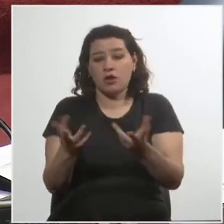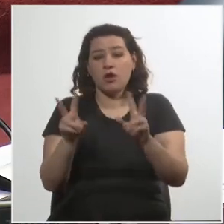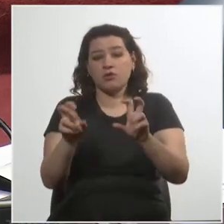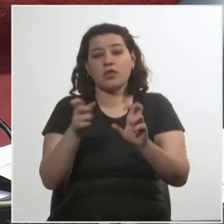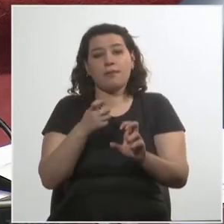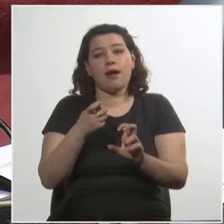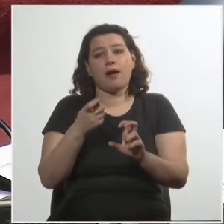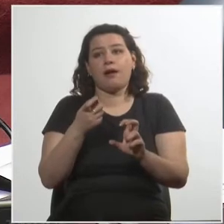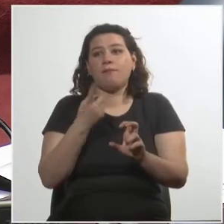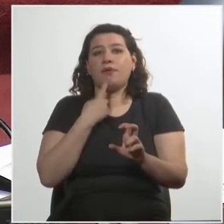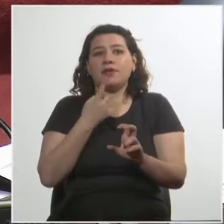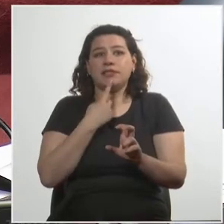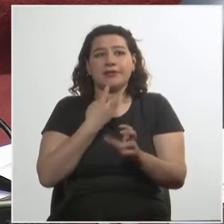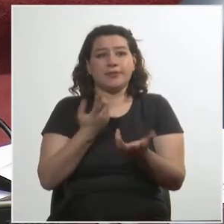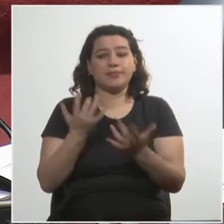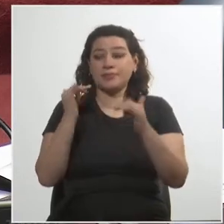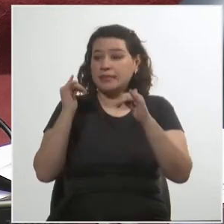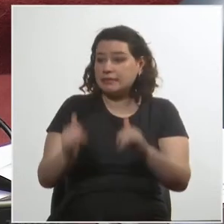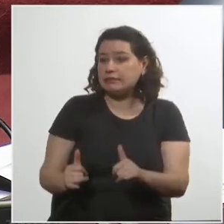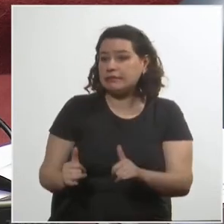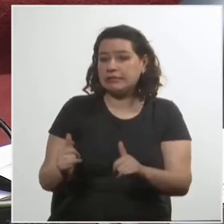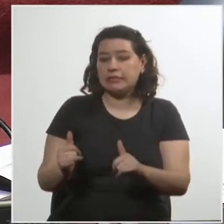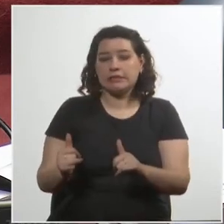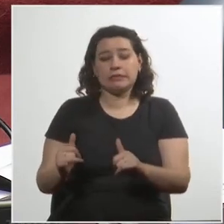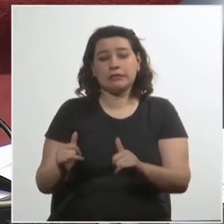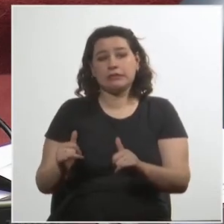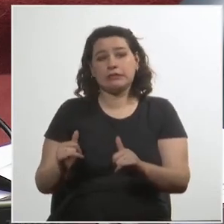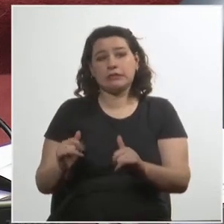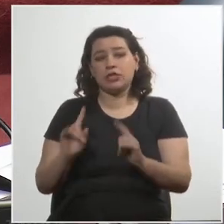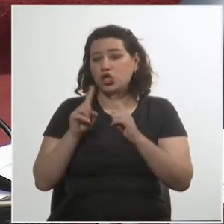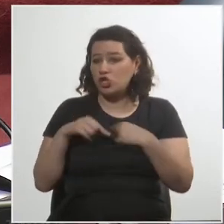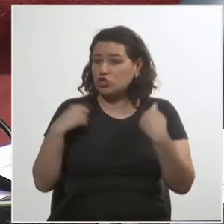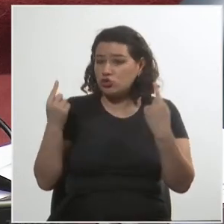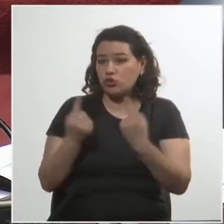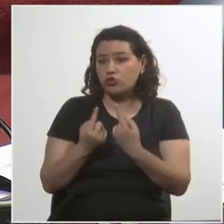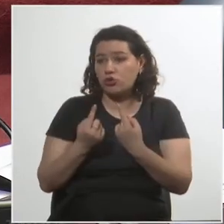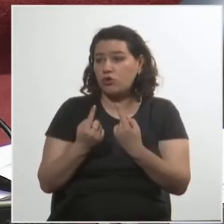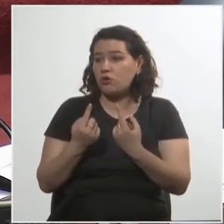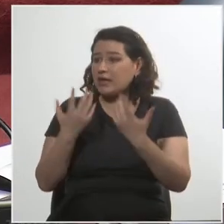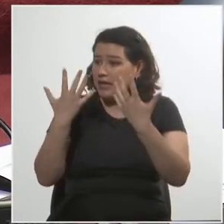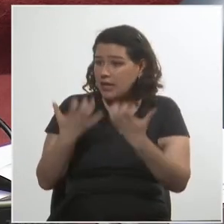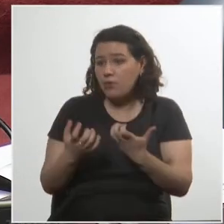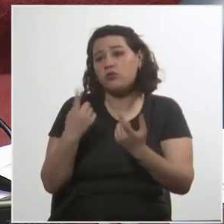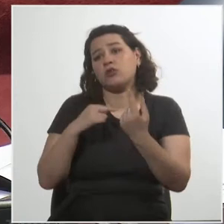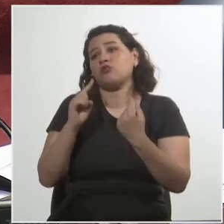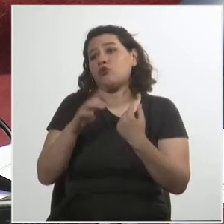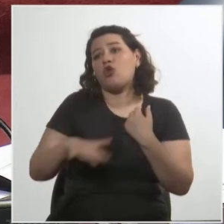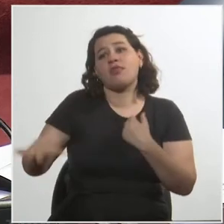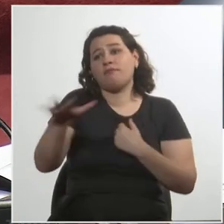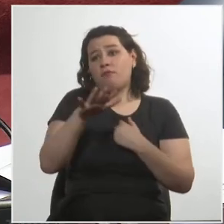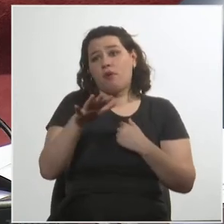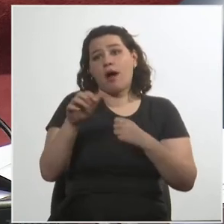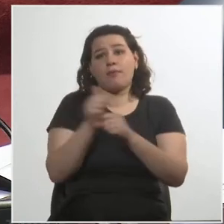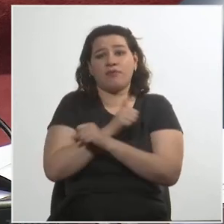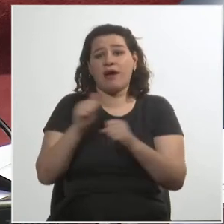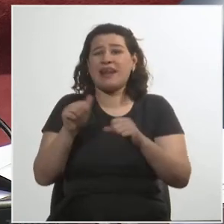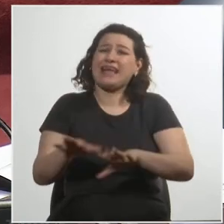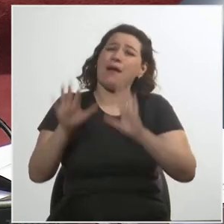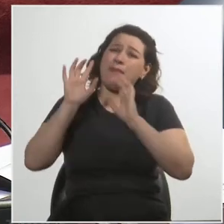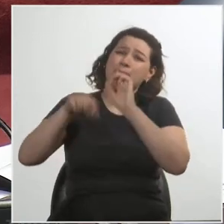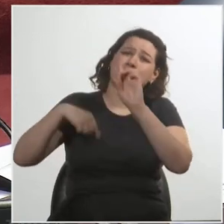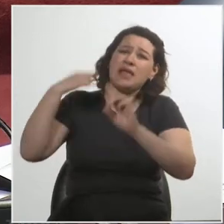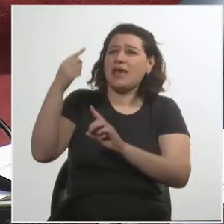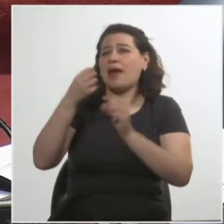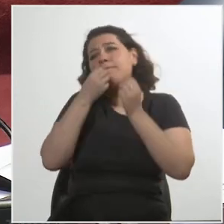político y si hay voluntad deberíamos aprobarlo con Que mañana podamos corregirlo